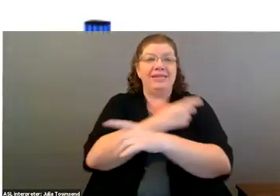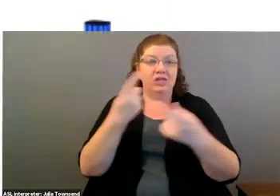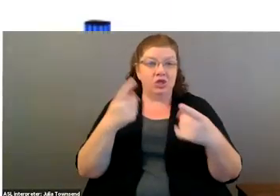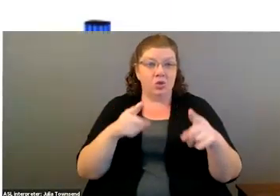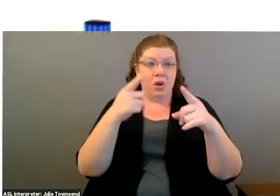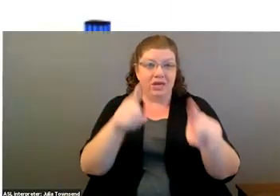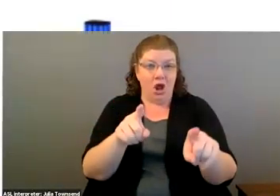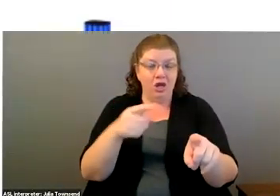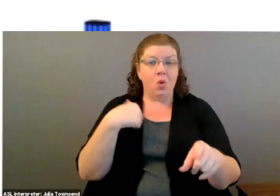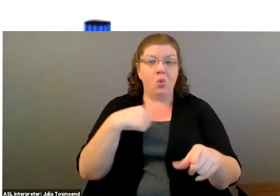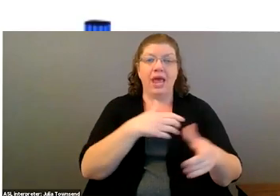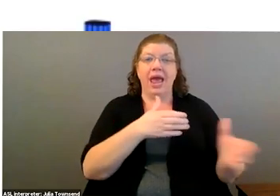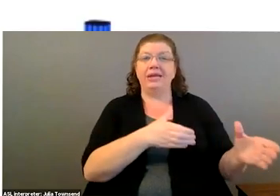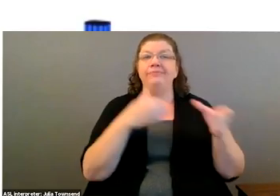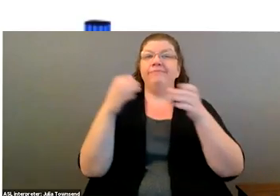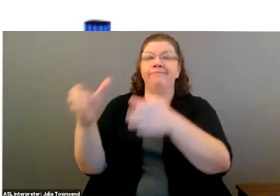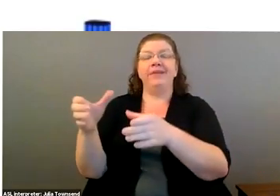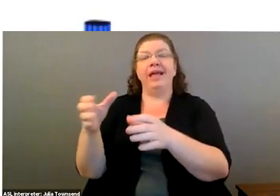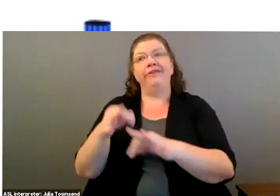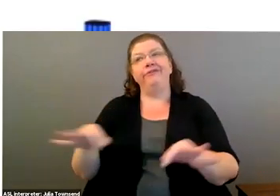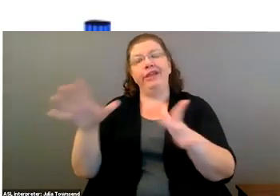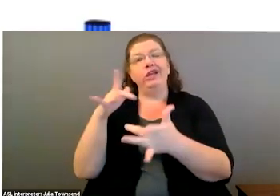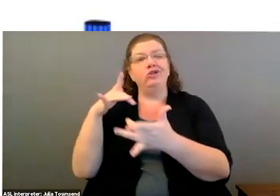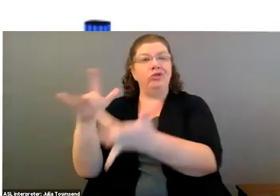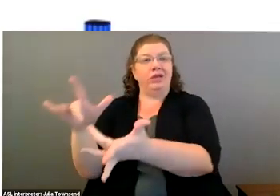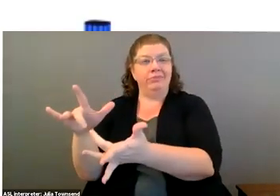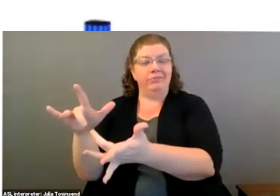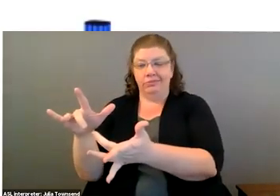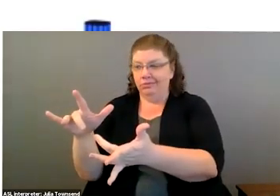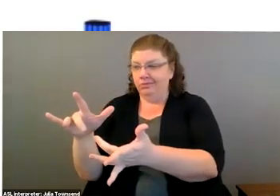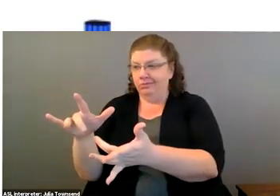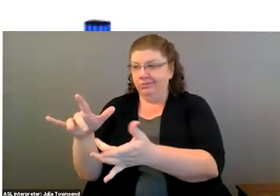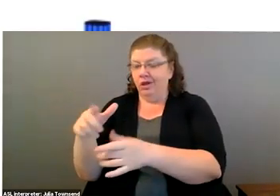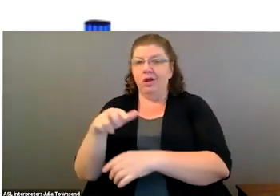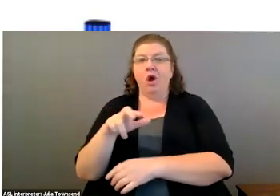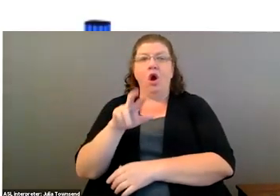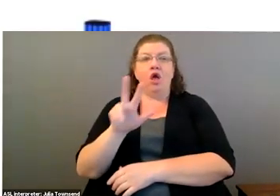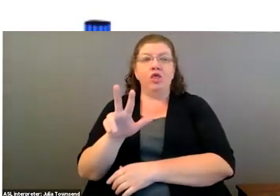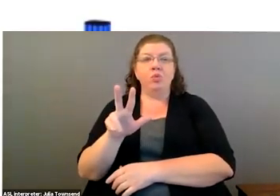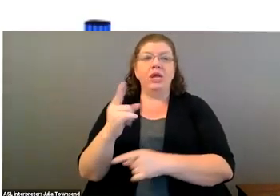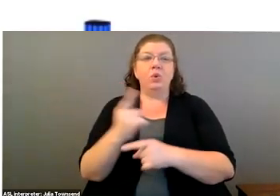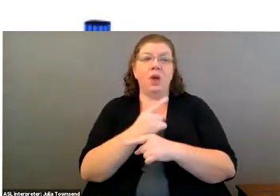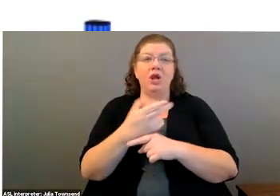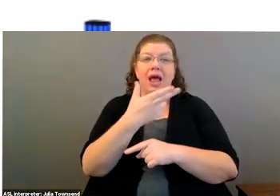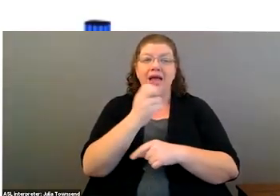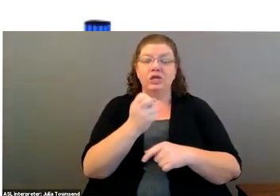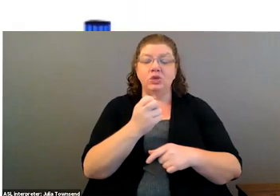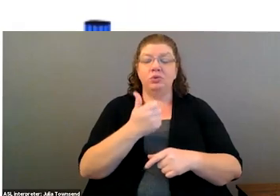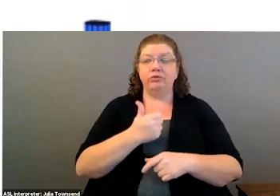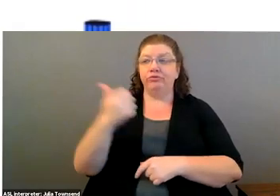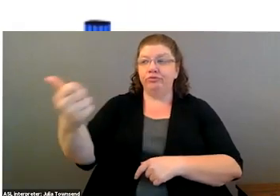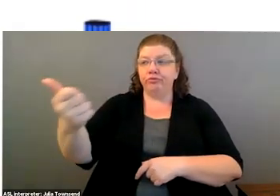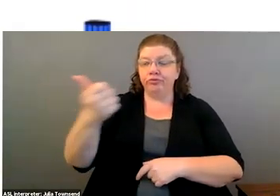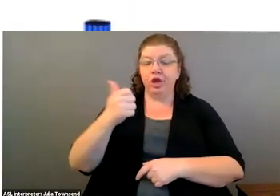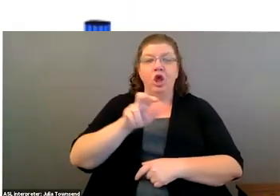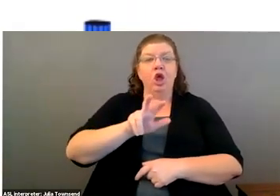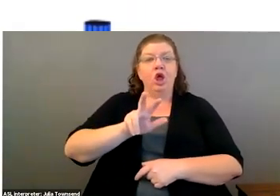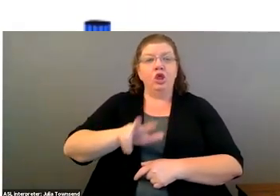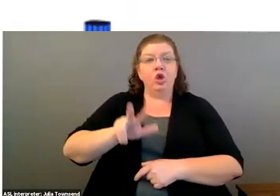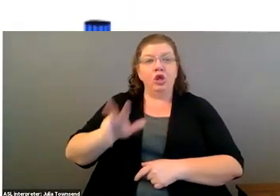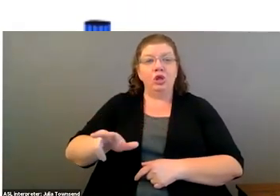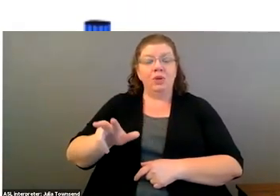estudiantes que está sucediendo ahora mismo tenemos excursiones de vacunación en las tres preparatorias adicional tradicionales donde están